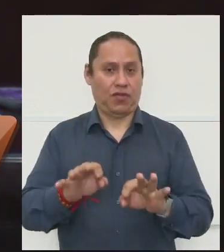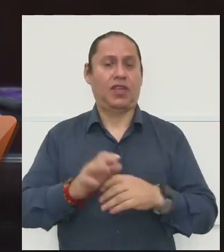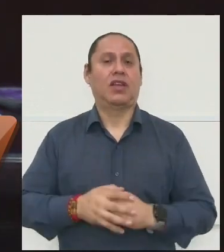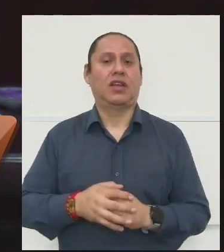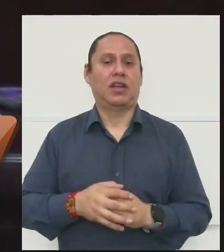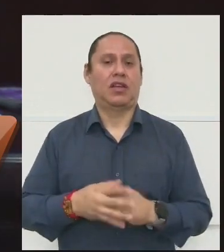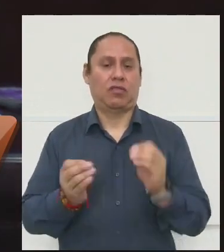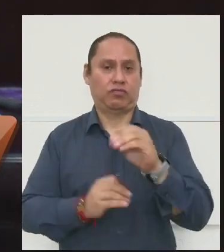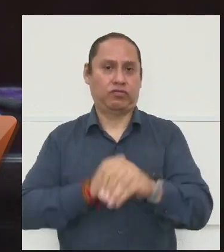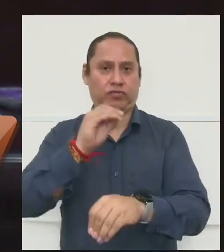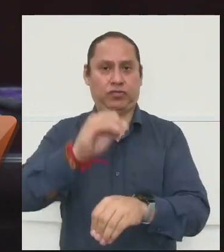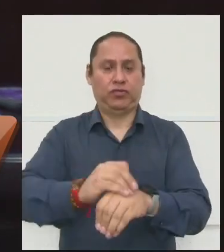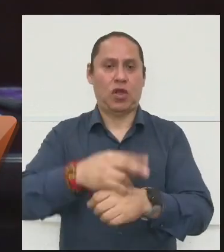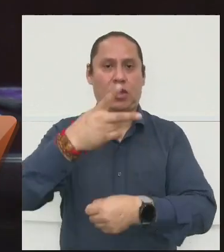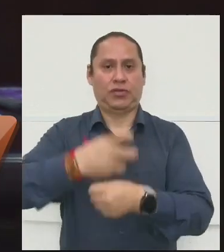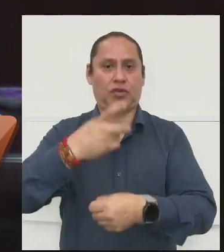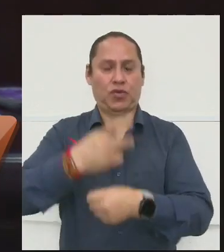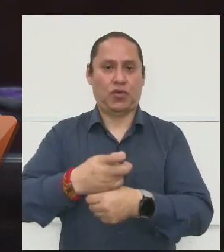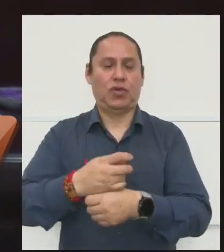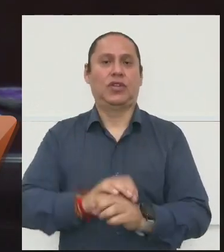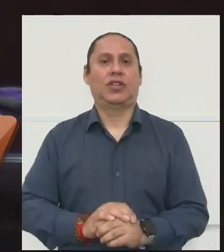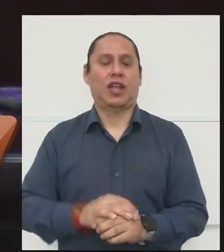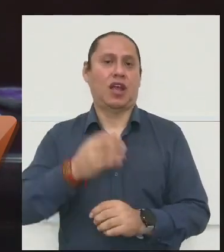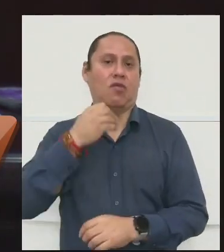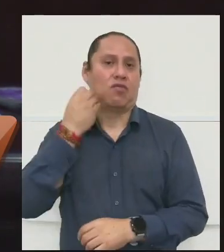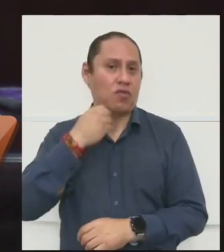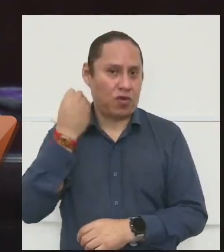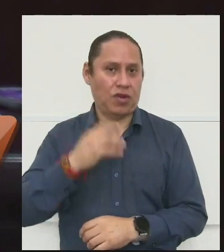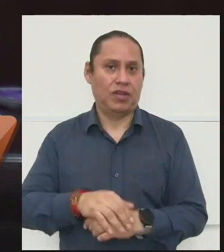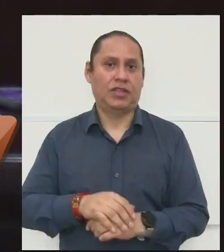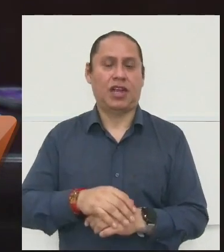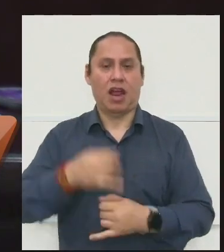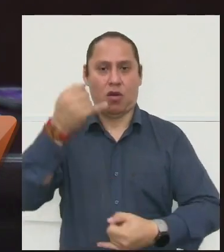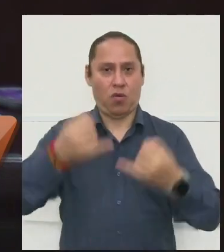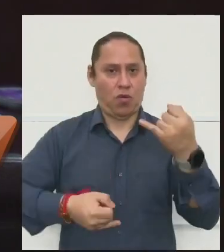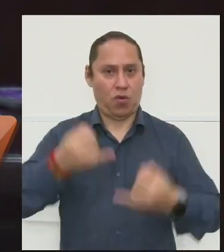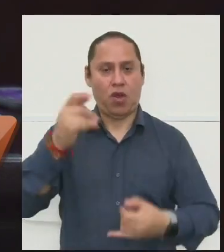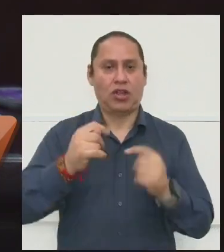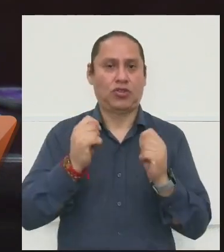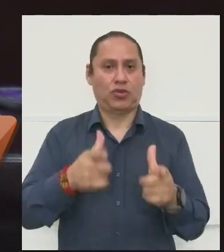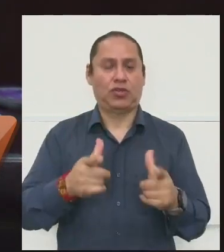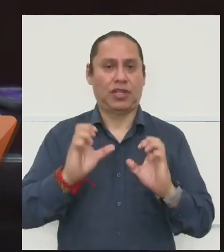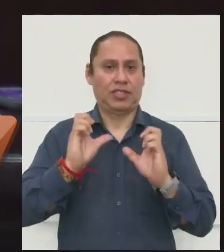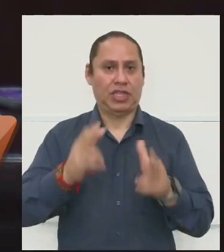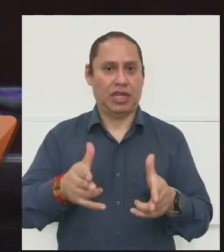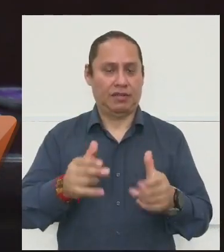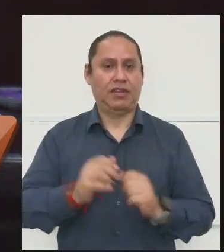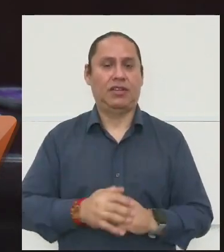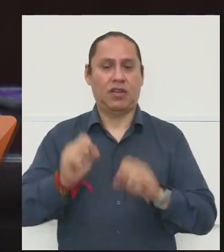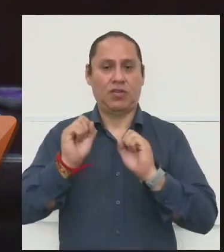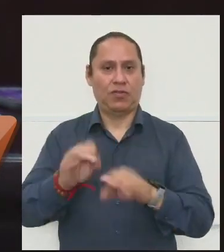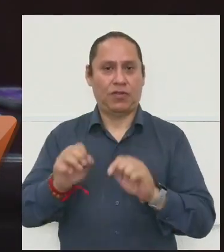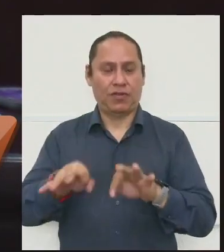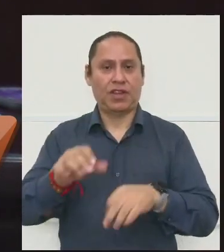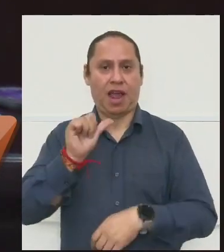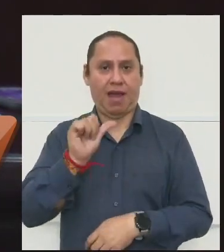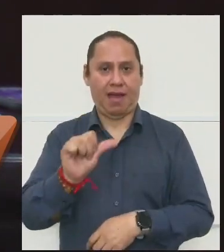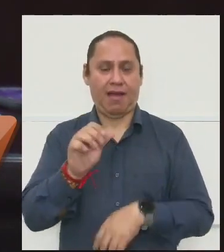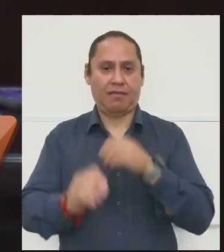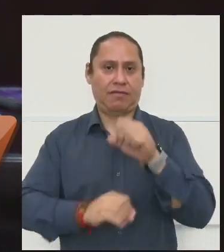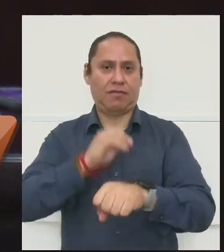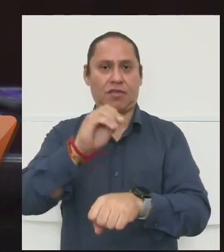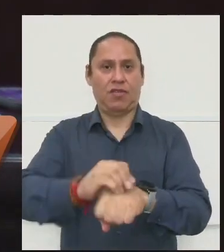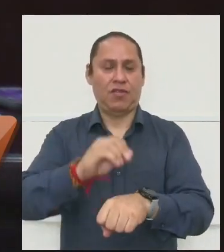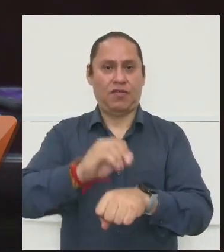adscrita al juzgado segundo del ramo Civil del Distrito judicial de tuxla Chiapas oficinista a adscrita